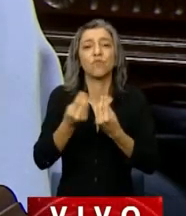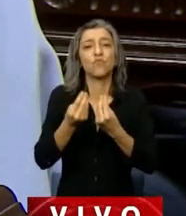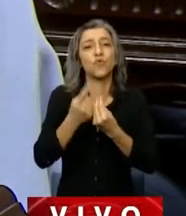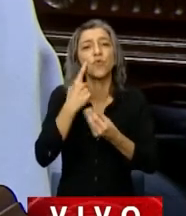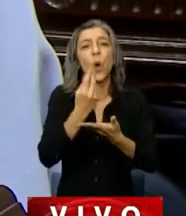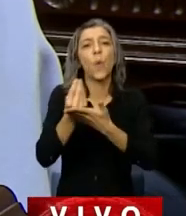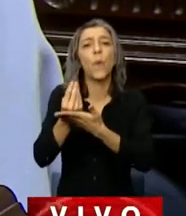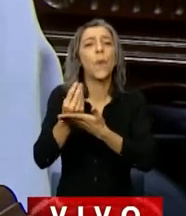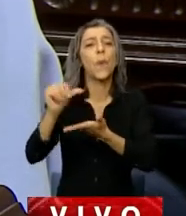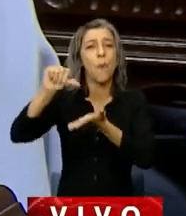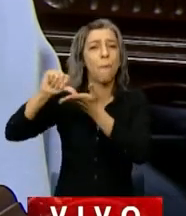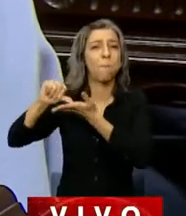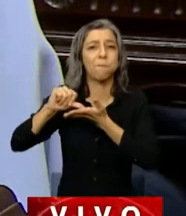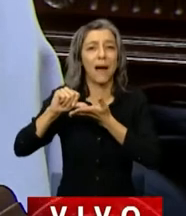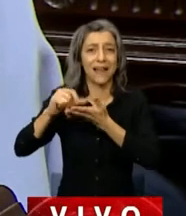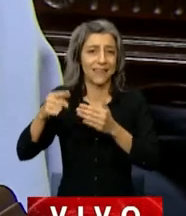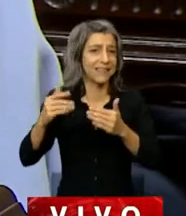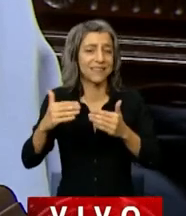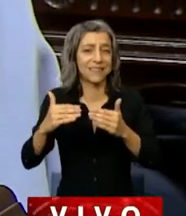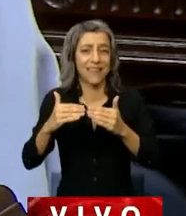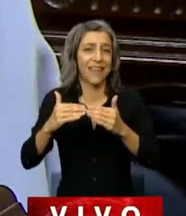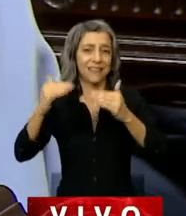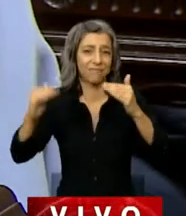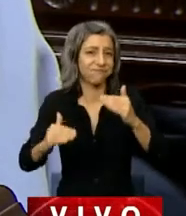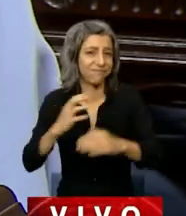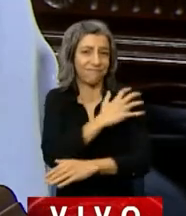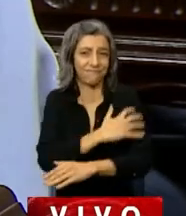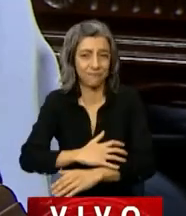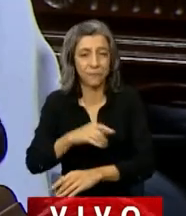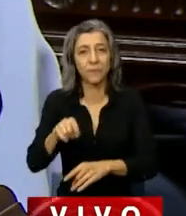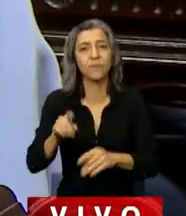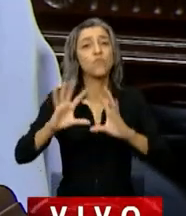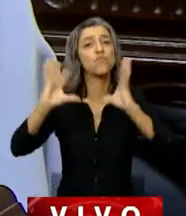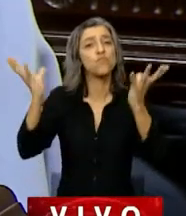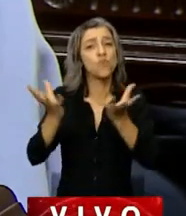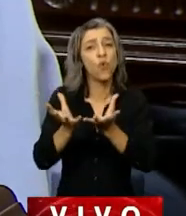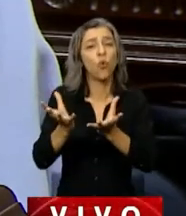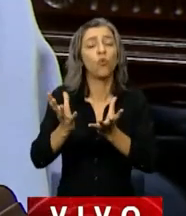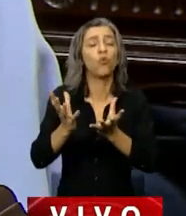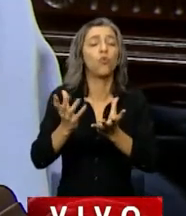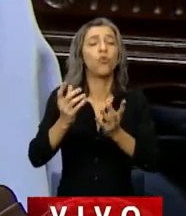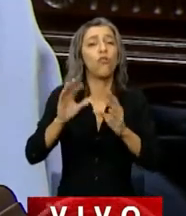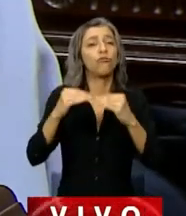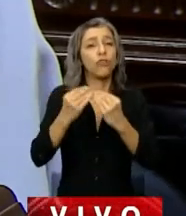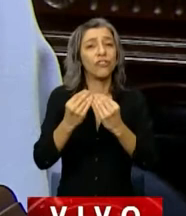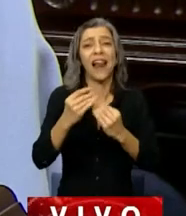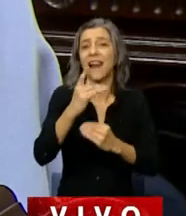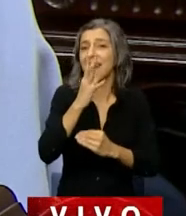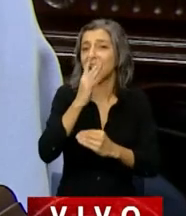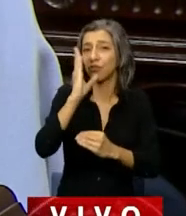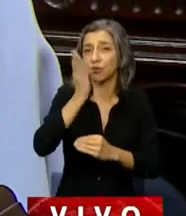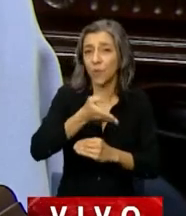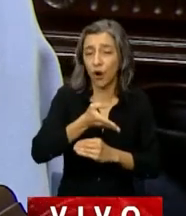bajos y medianos. En el mundo se considera que solo el 14% de las personas tiene